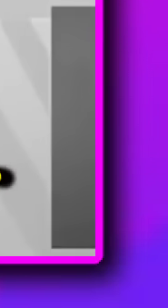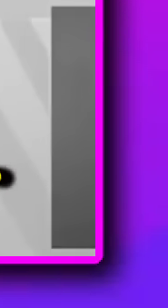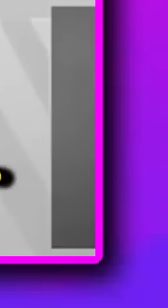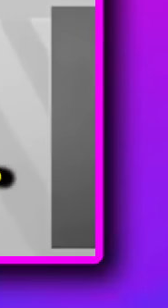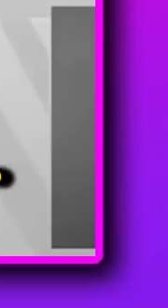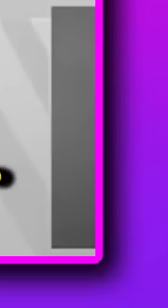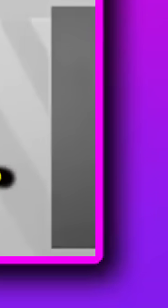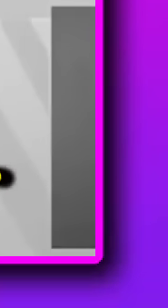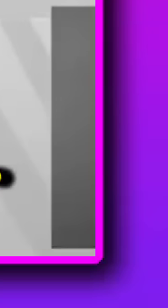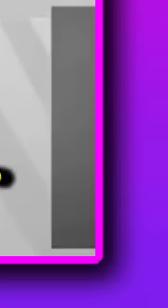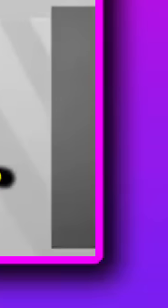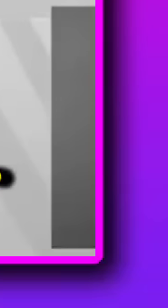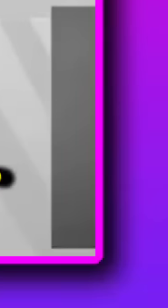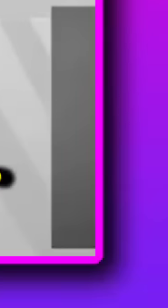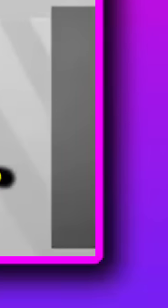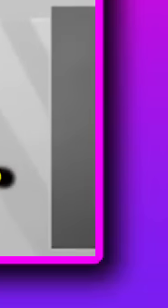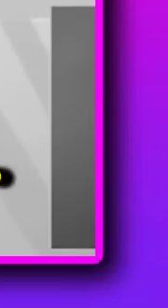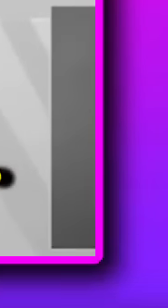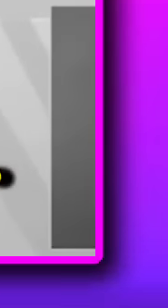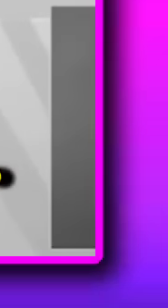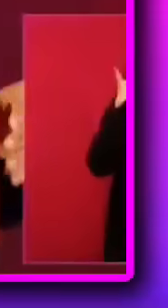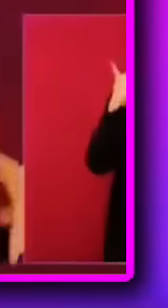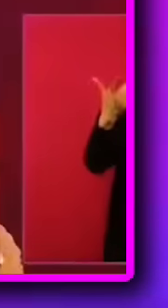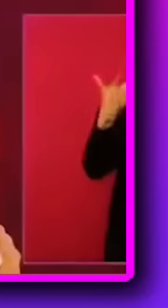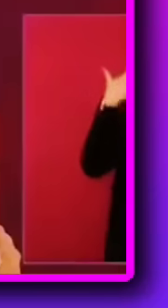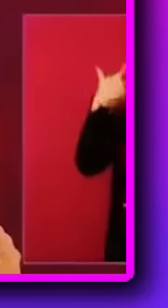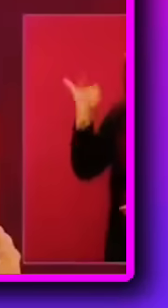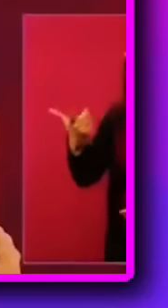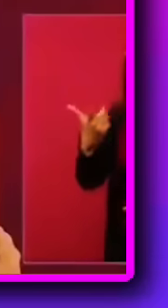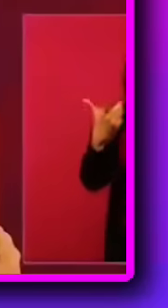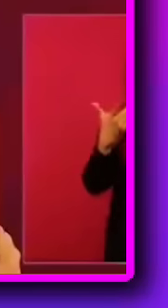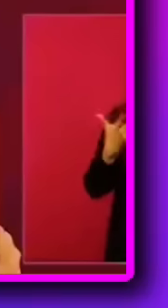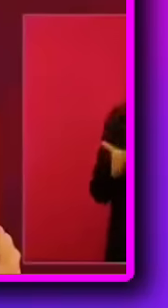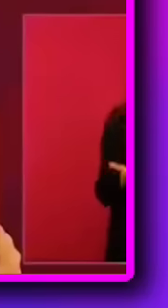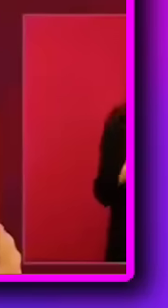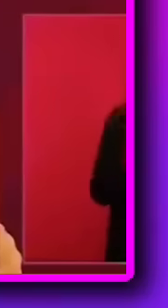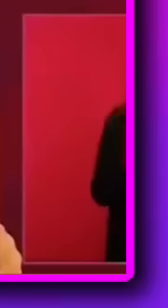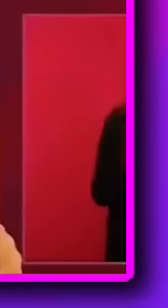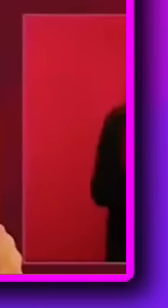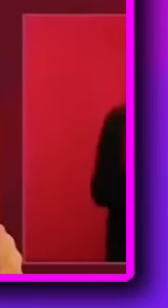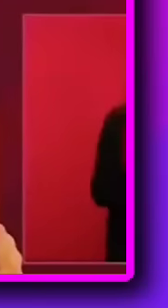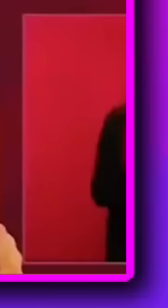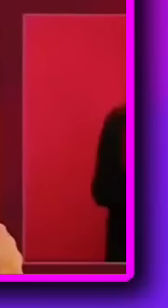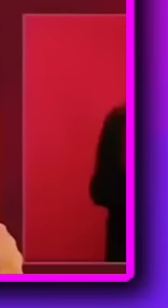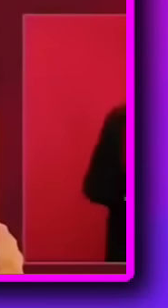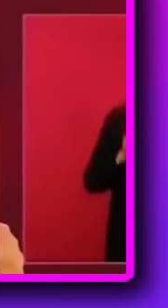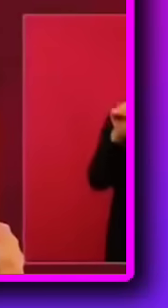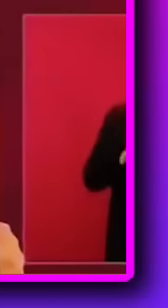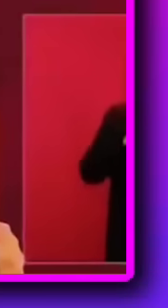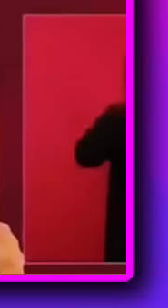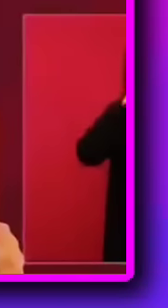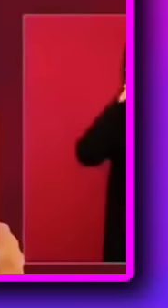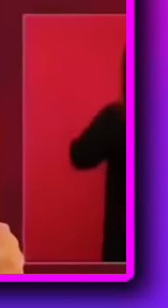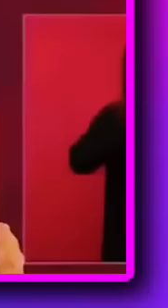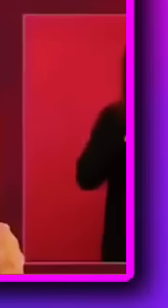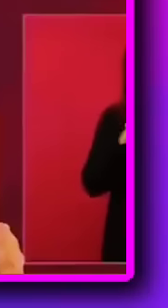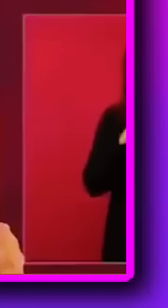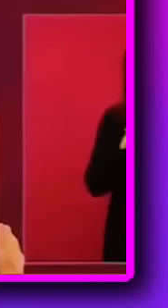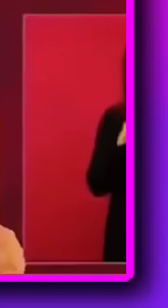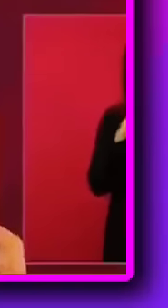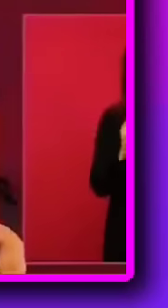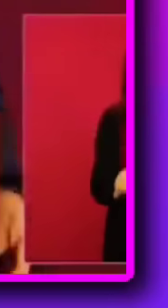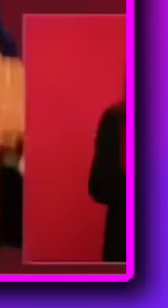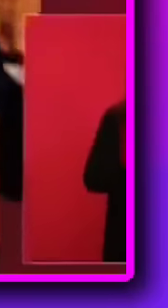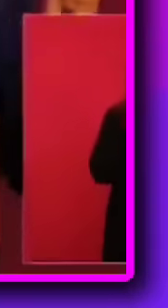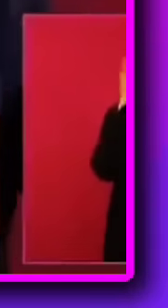el micrófono para que me mienten la madre. ¿Qué tal, mis queridísimos amigos? Era de esperarse. López Obrador